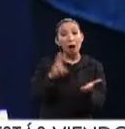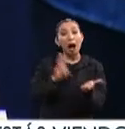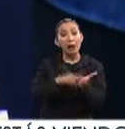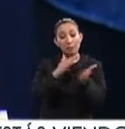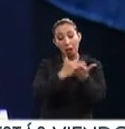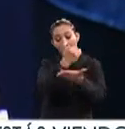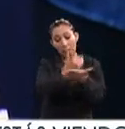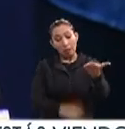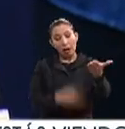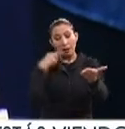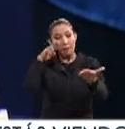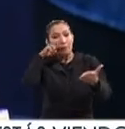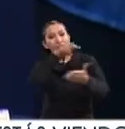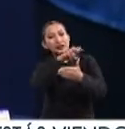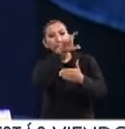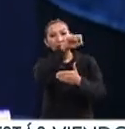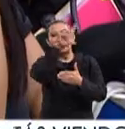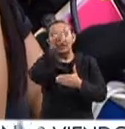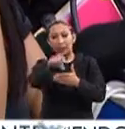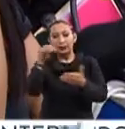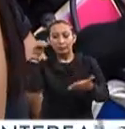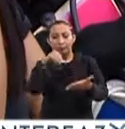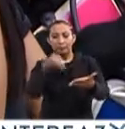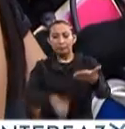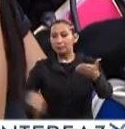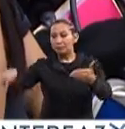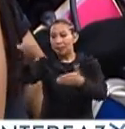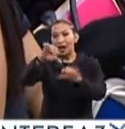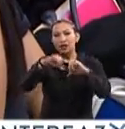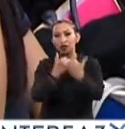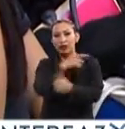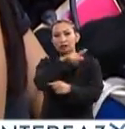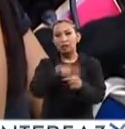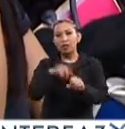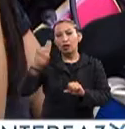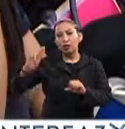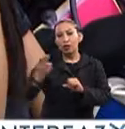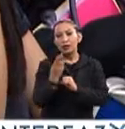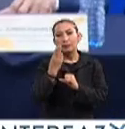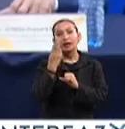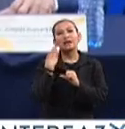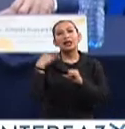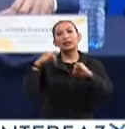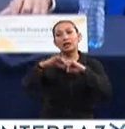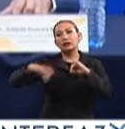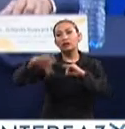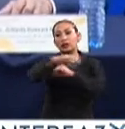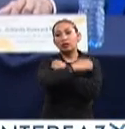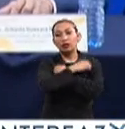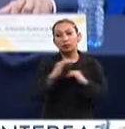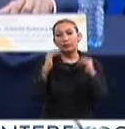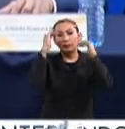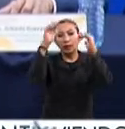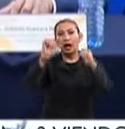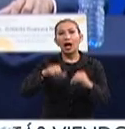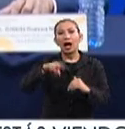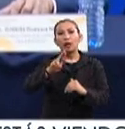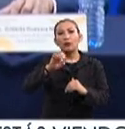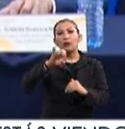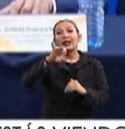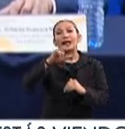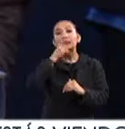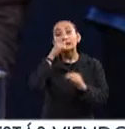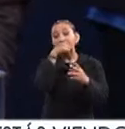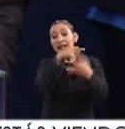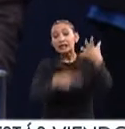del documento Visión 2030, elaborado por la Asociación Nacional de Universidades e Instituciones de Educación Superior, que